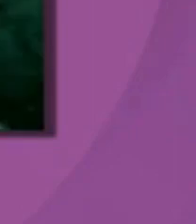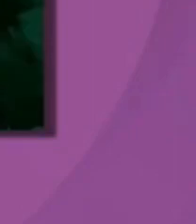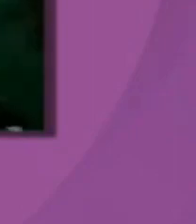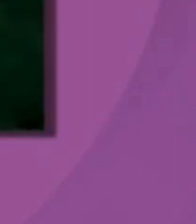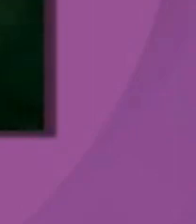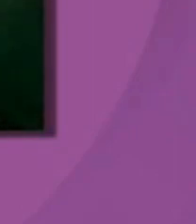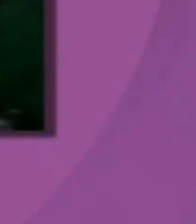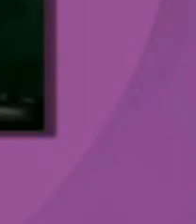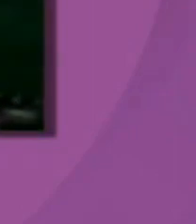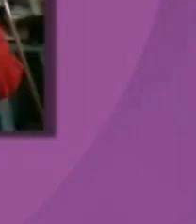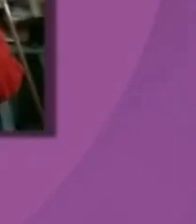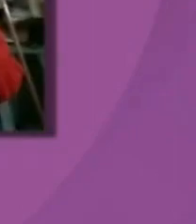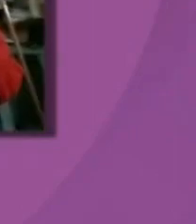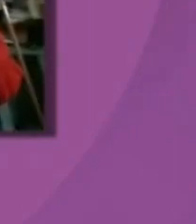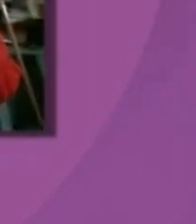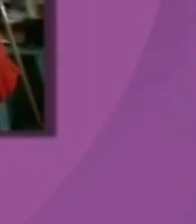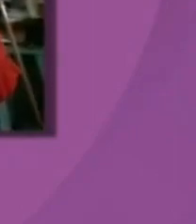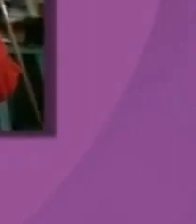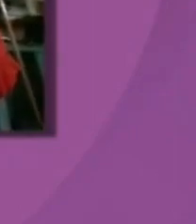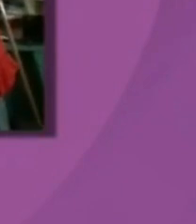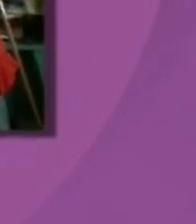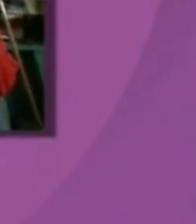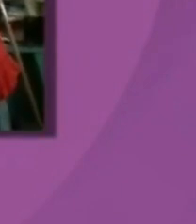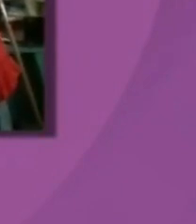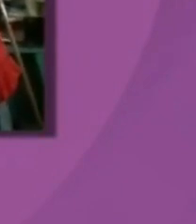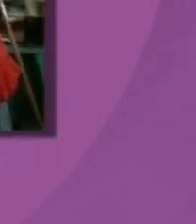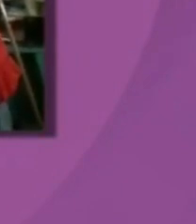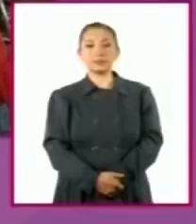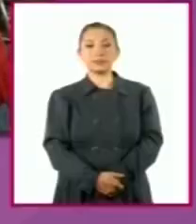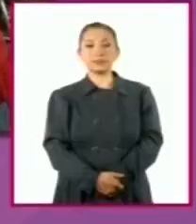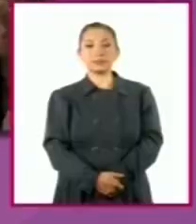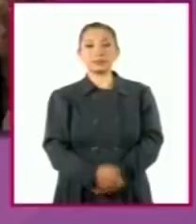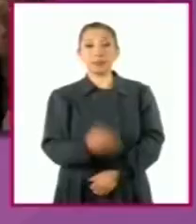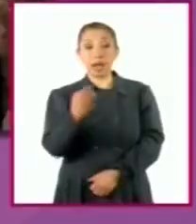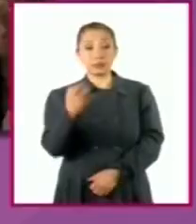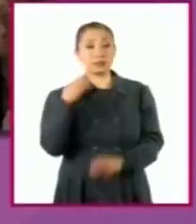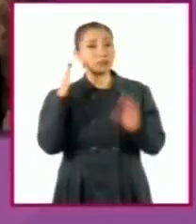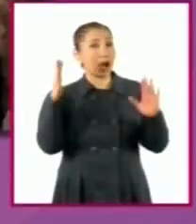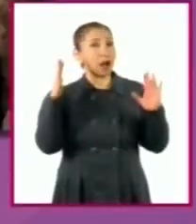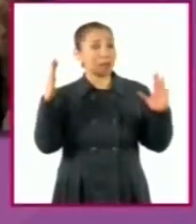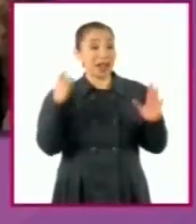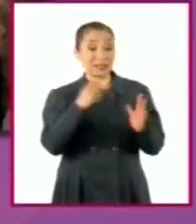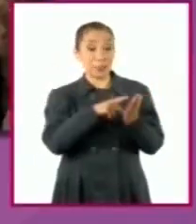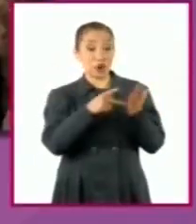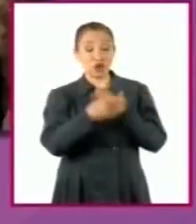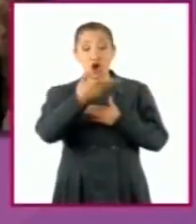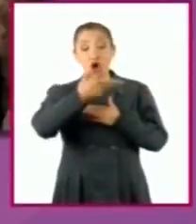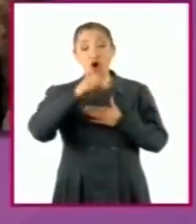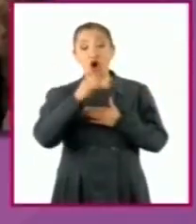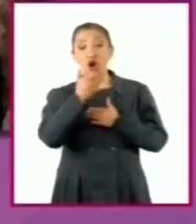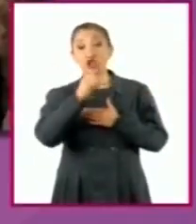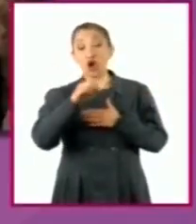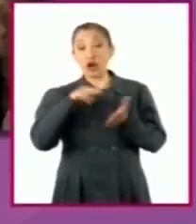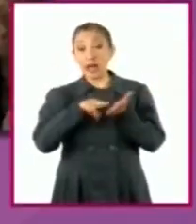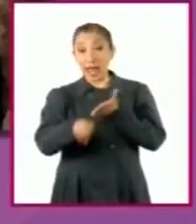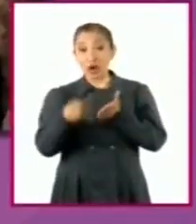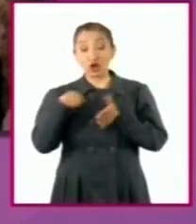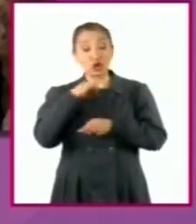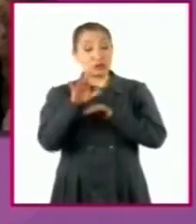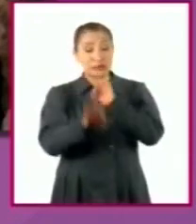cacería en grupos dio paso a la cacería individual de presas de menor tamaño. Se inició la domesticación de plantas y animales y